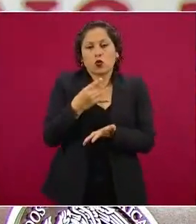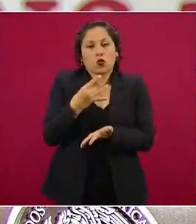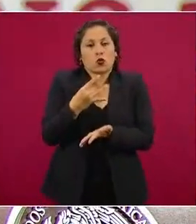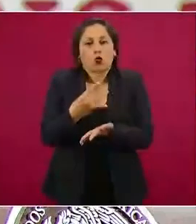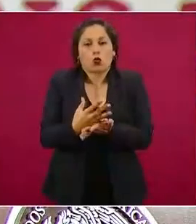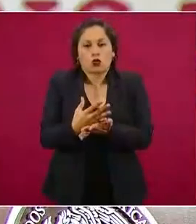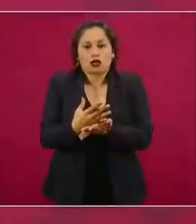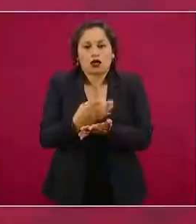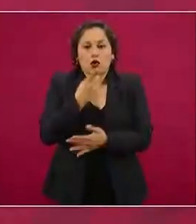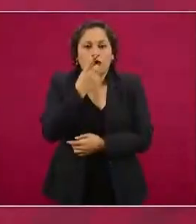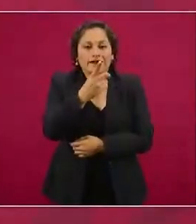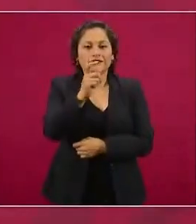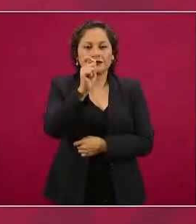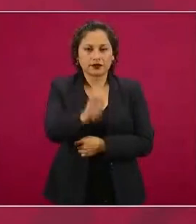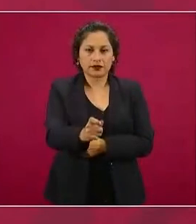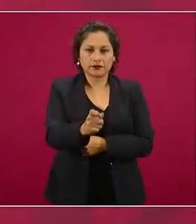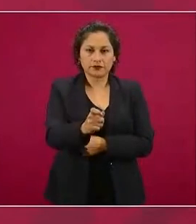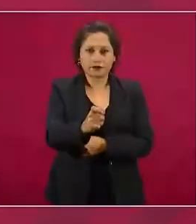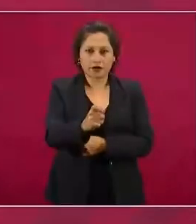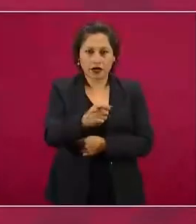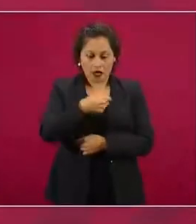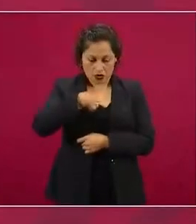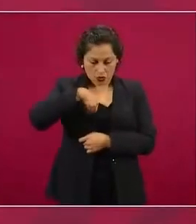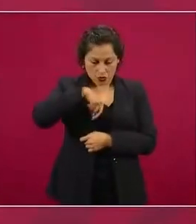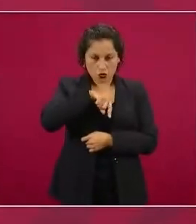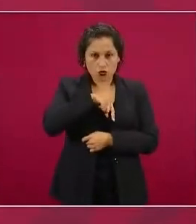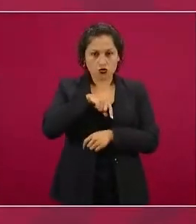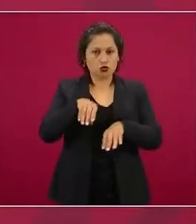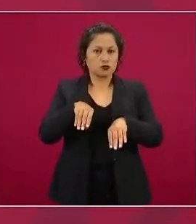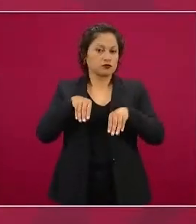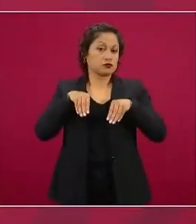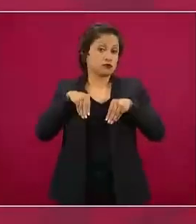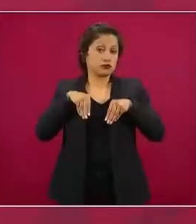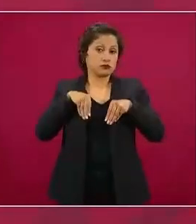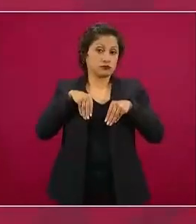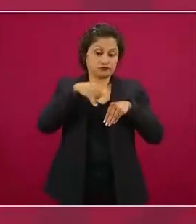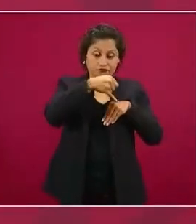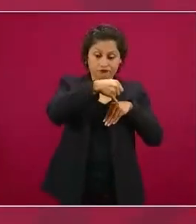nosotros nos mantuvimos al margen,